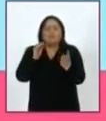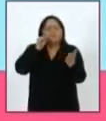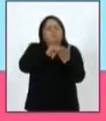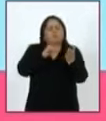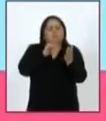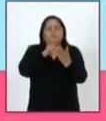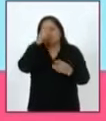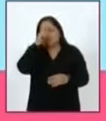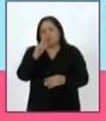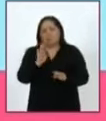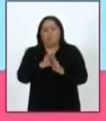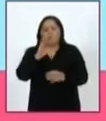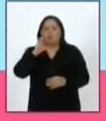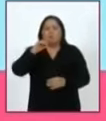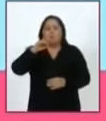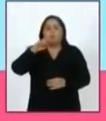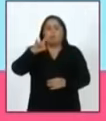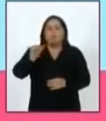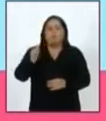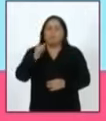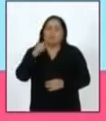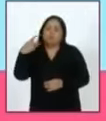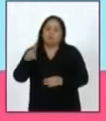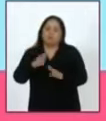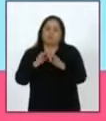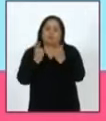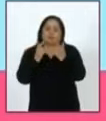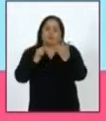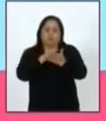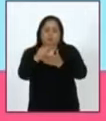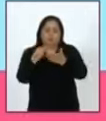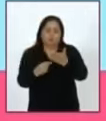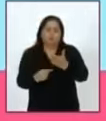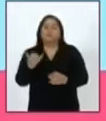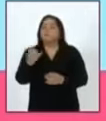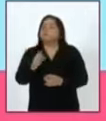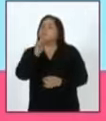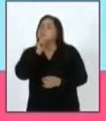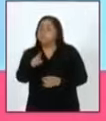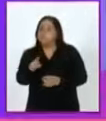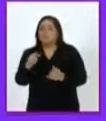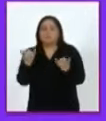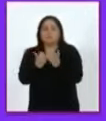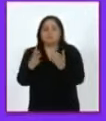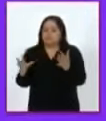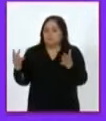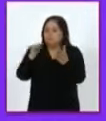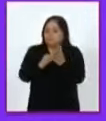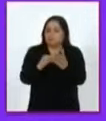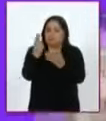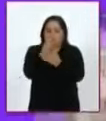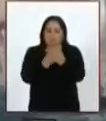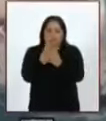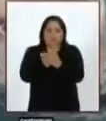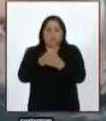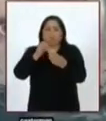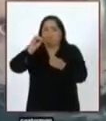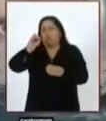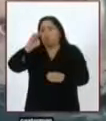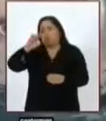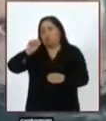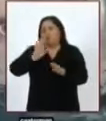basada en la Divina Comedia de Dante Alighieri. También han sido adaptadas e ilustradas obras